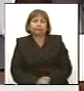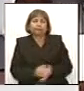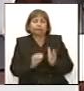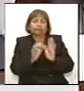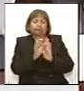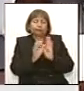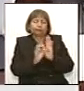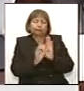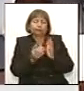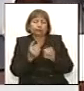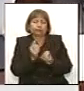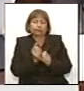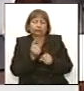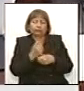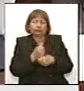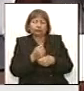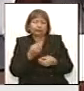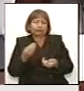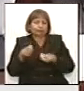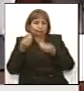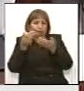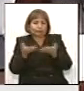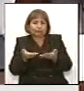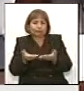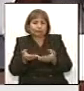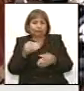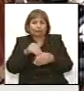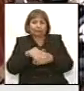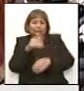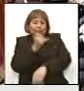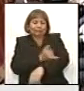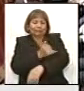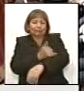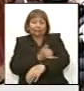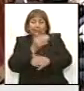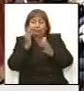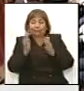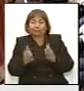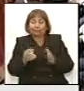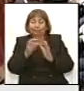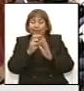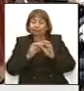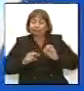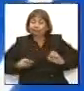constituyendo esta obra un aporte a la institucionalidad parlamentaria.